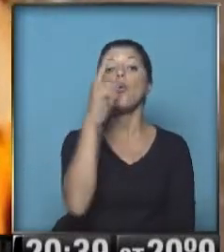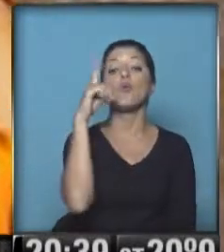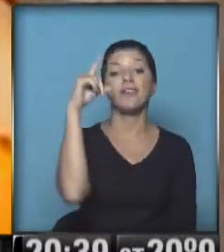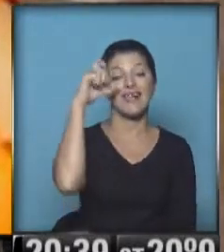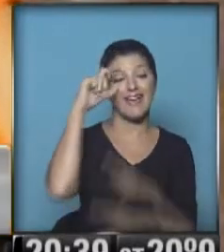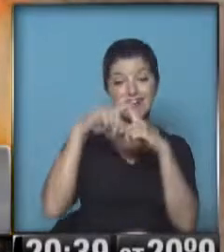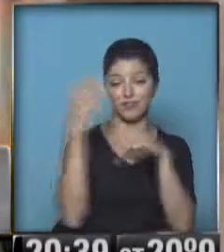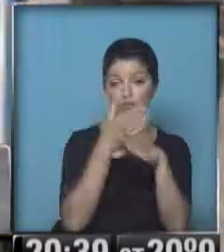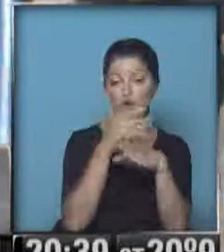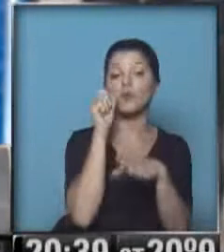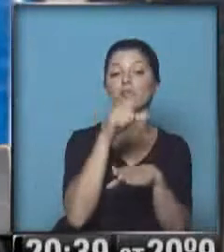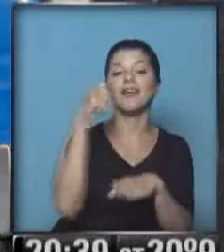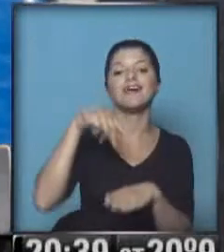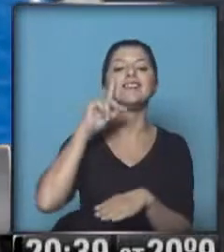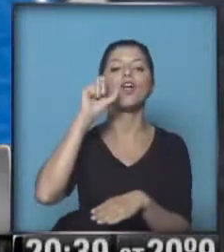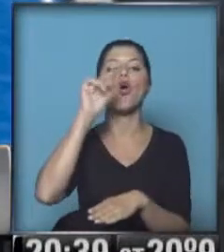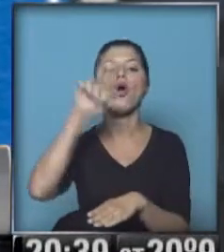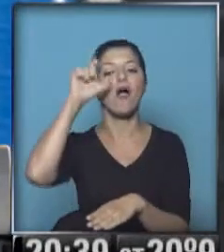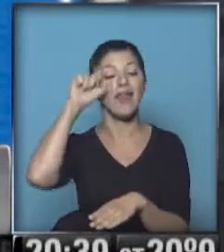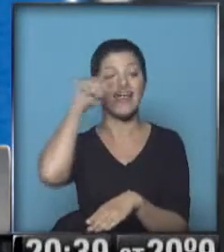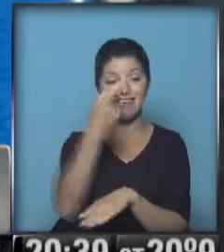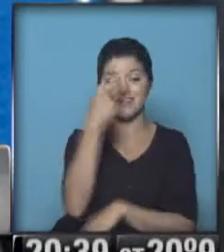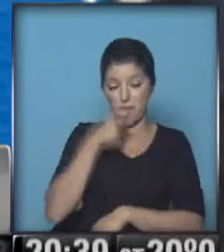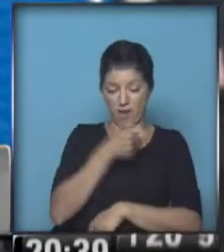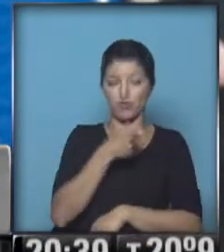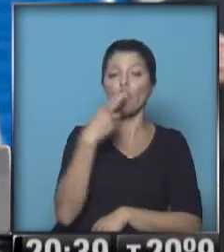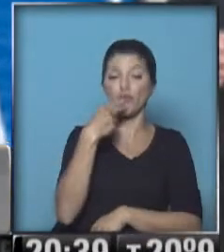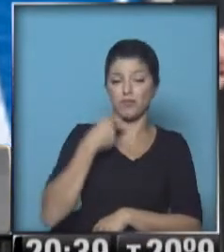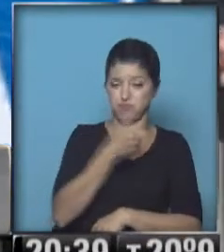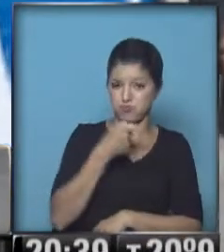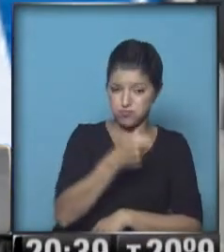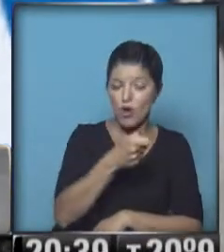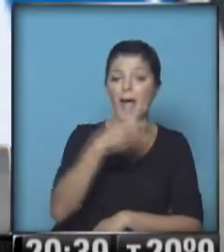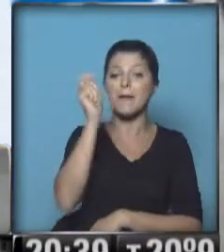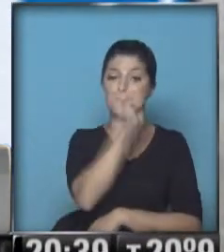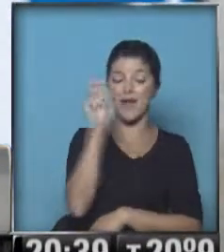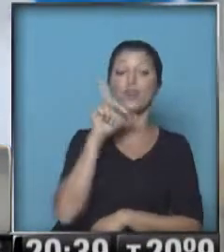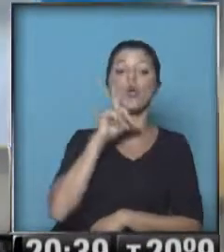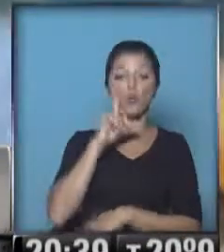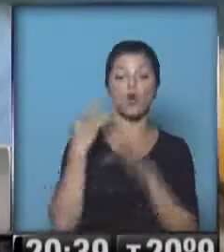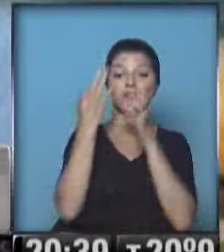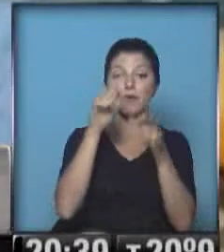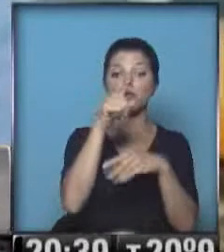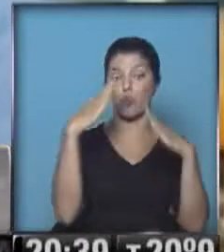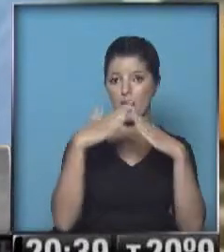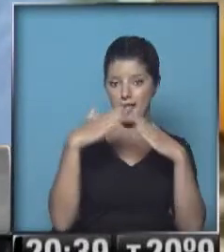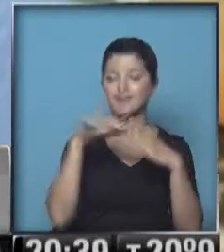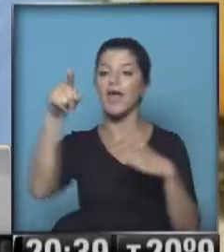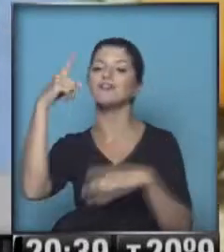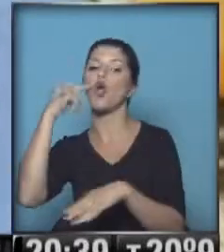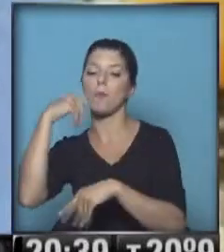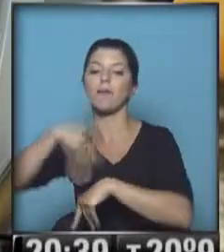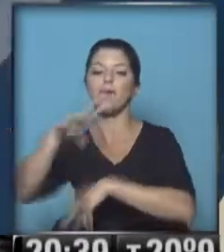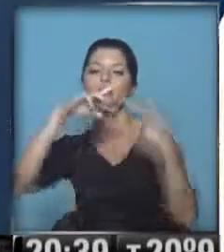de Nicole Cesarego Borges, asesinada de 11 puñaladas en julio, cuando llegaba a su casa de Almagro. Le harán estudios